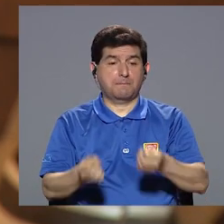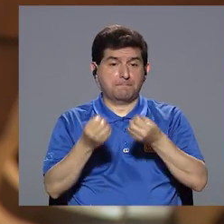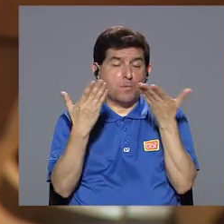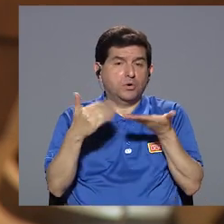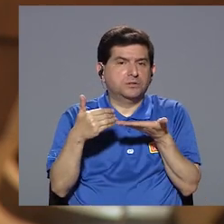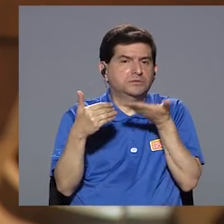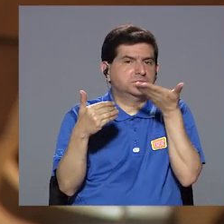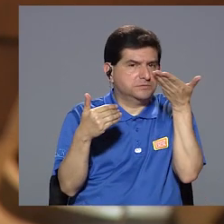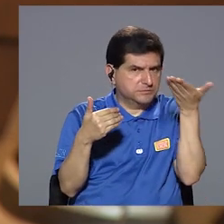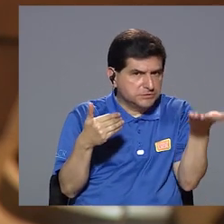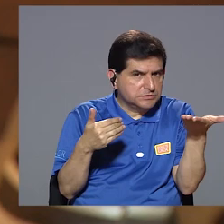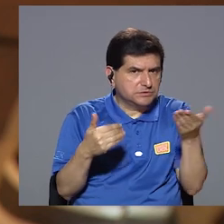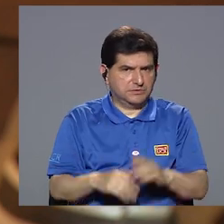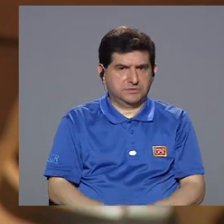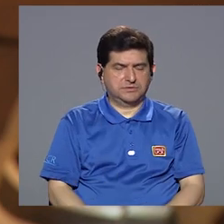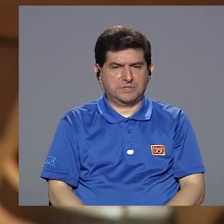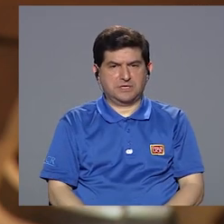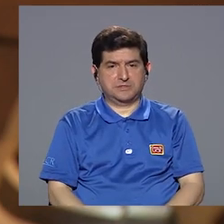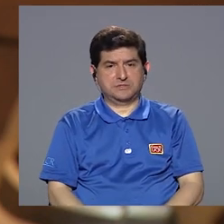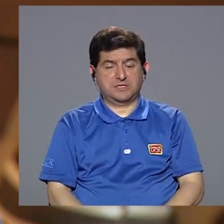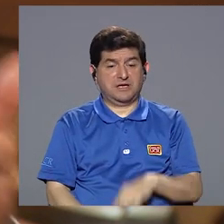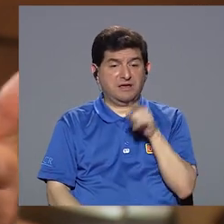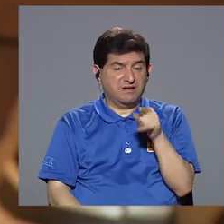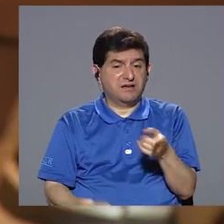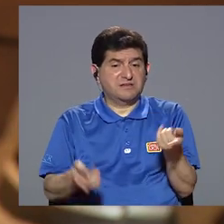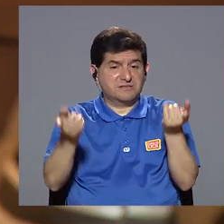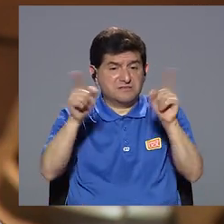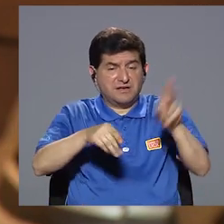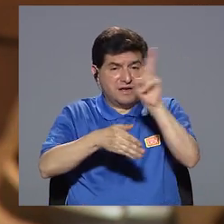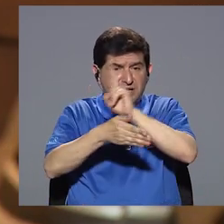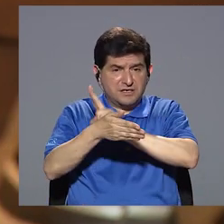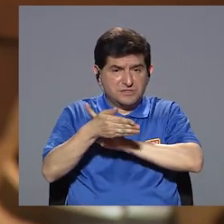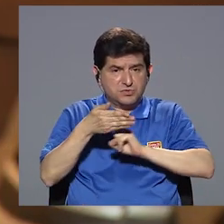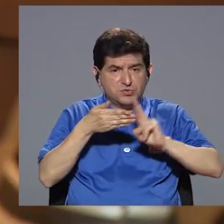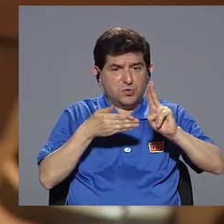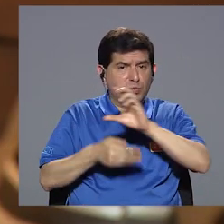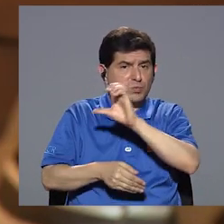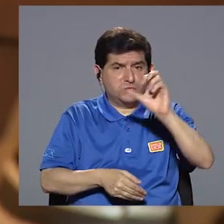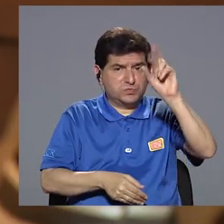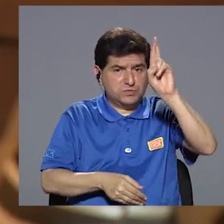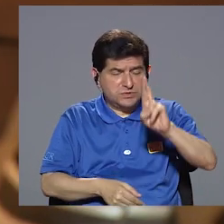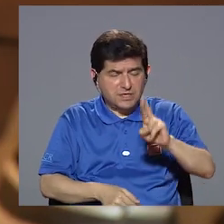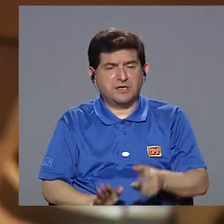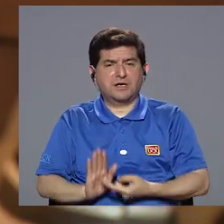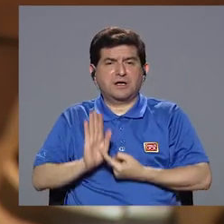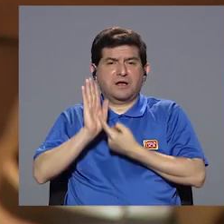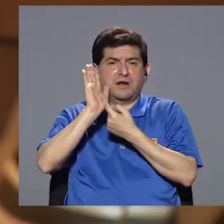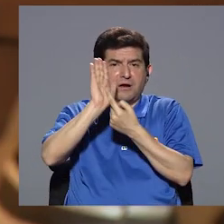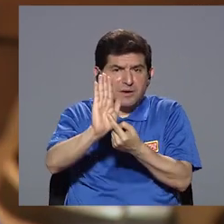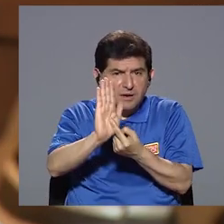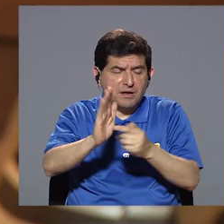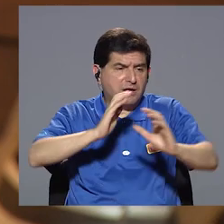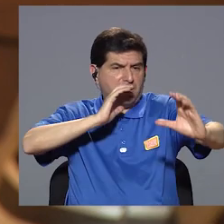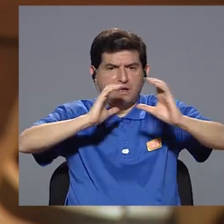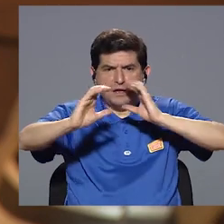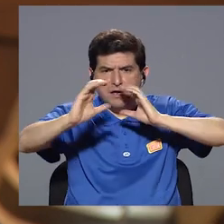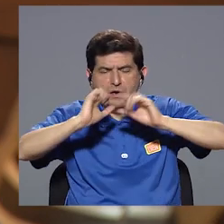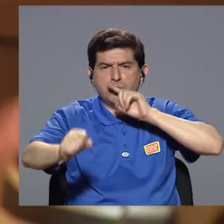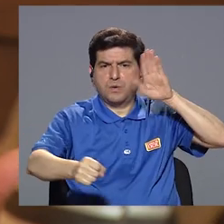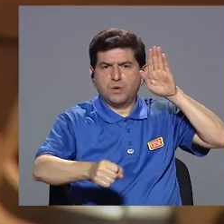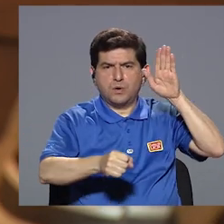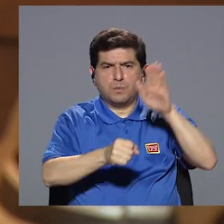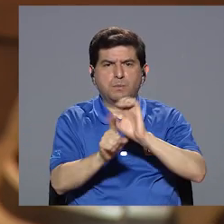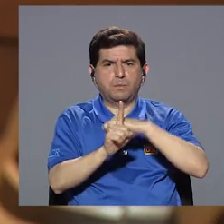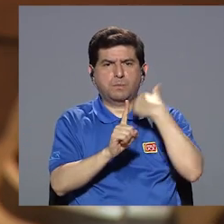son muchos los aspectos en los cuales o mediante los cuales la universidad de costa rica expresa y